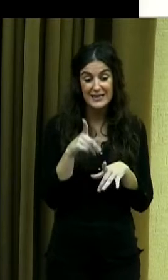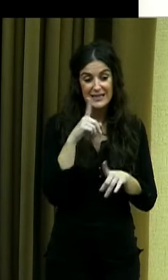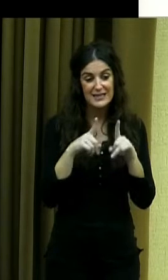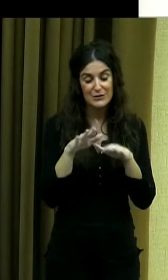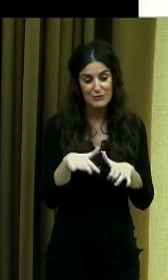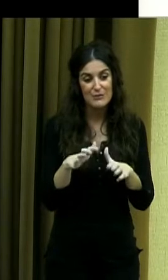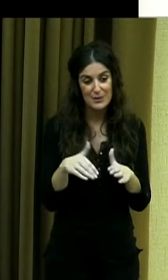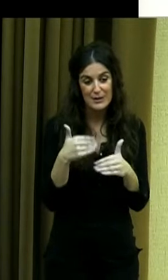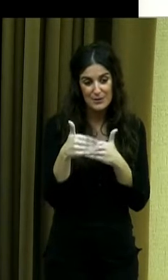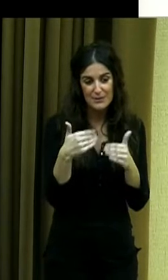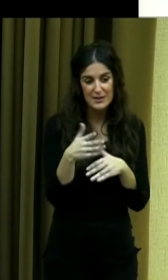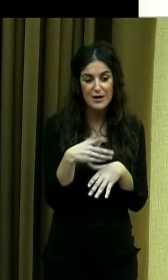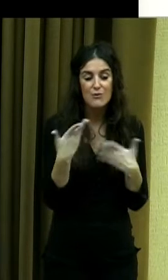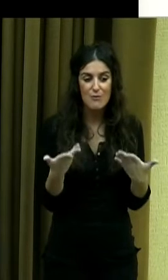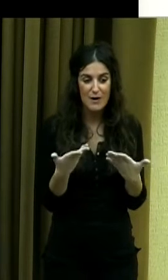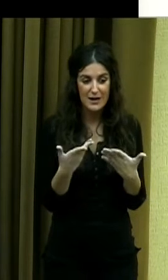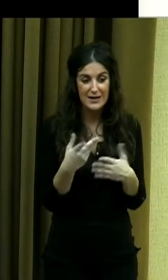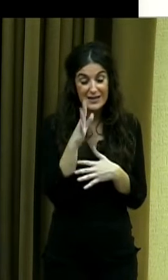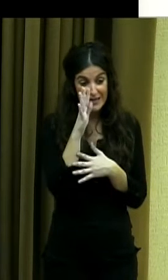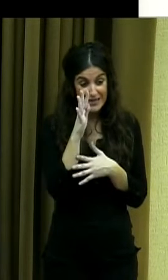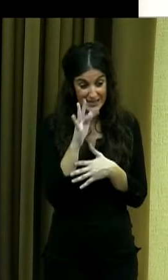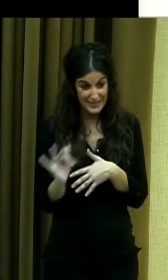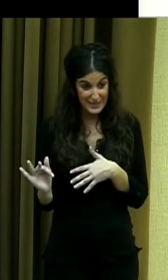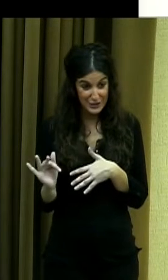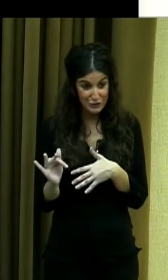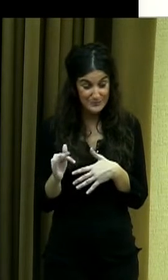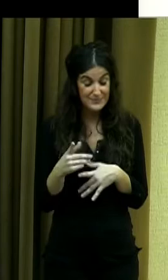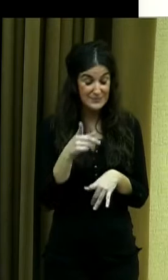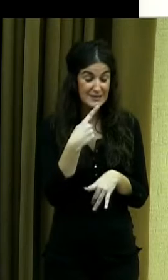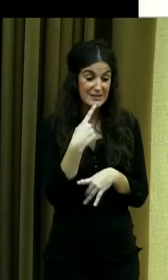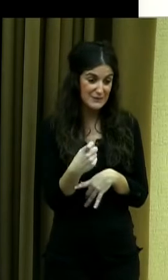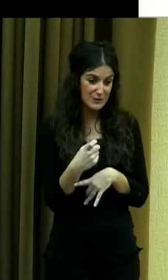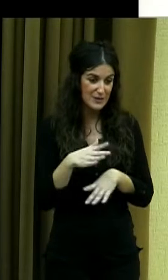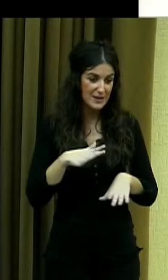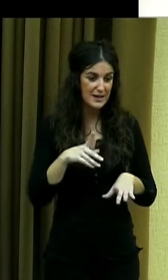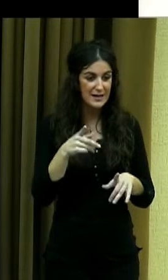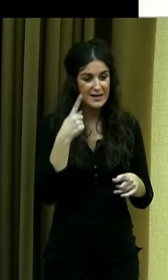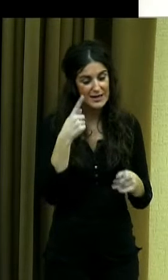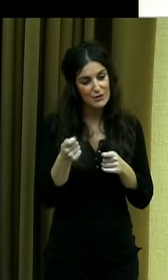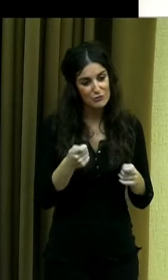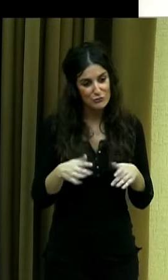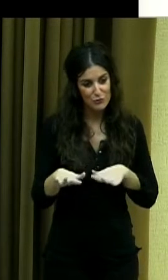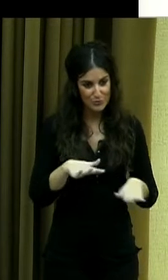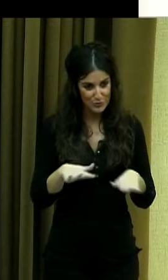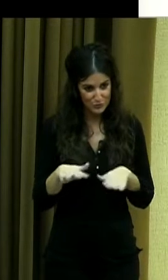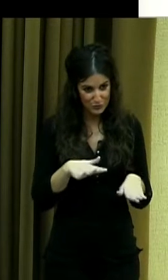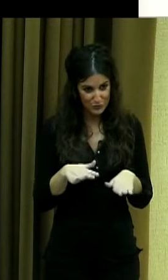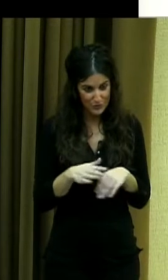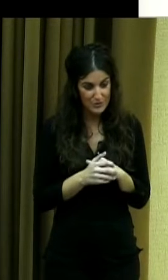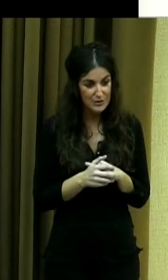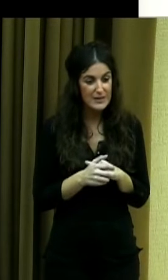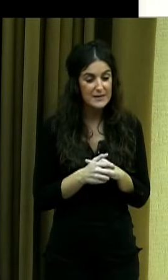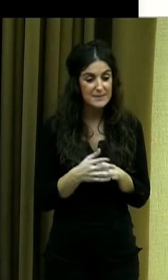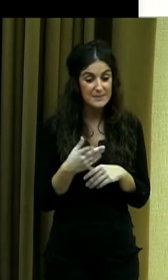procedimental? Pues van a ser niños que van a presentar dificultades en el control motor. Tienen una torpeza motora bastante significativa, tanto a nivel de